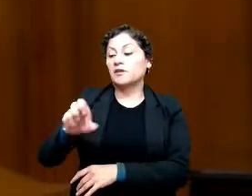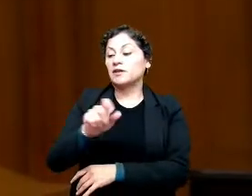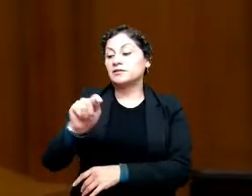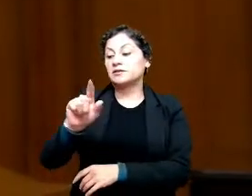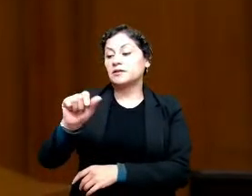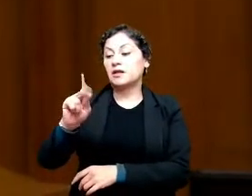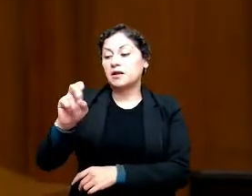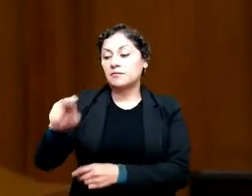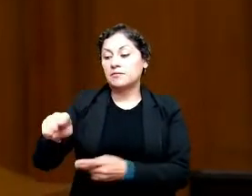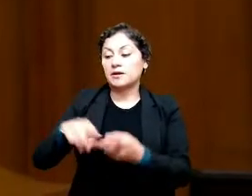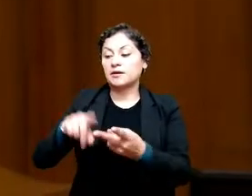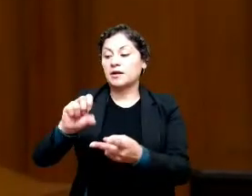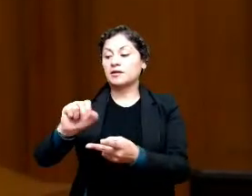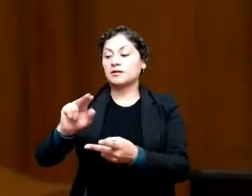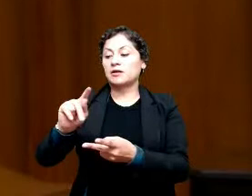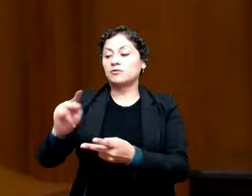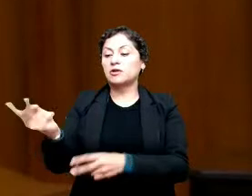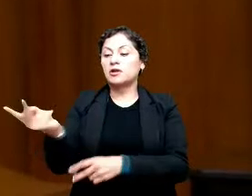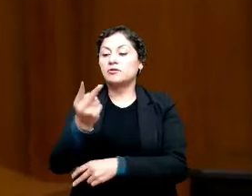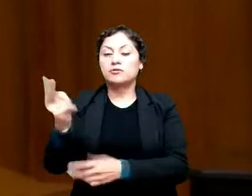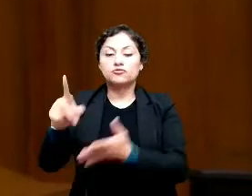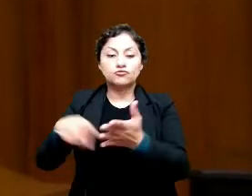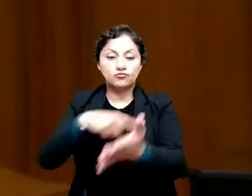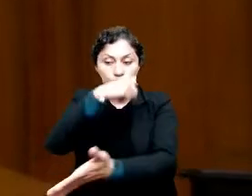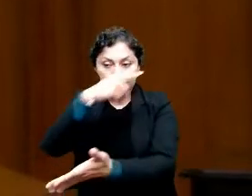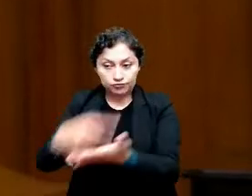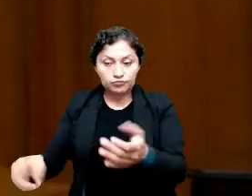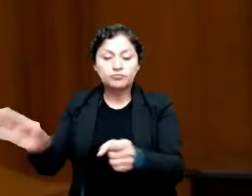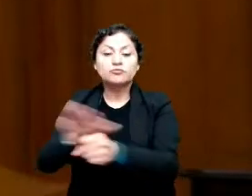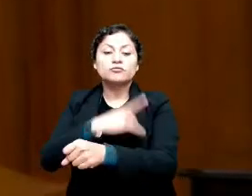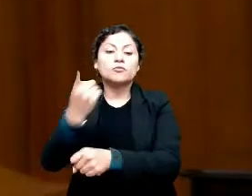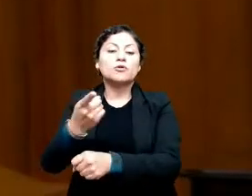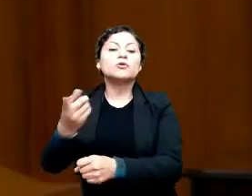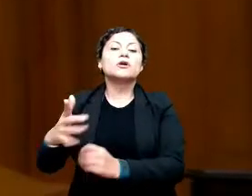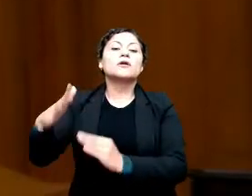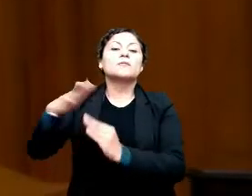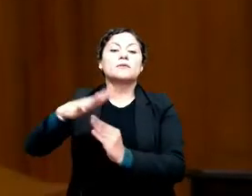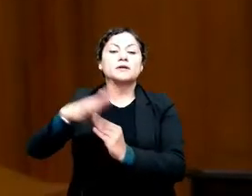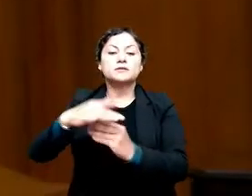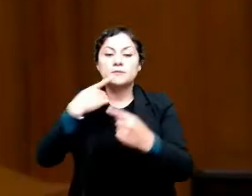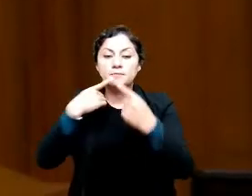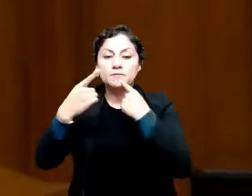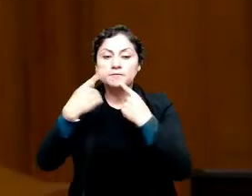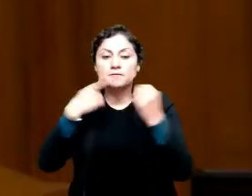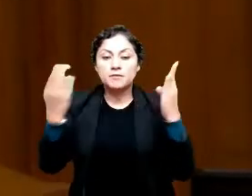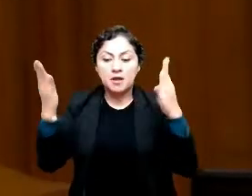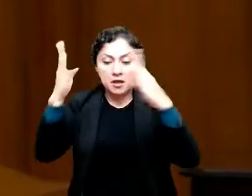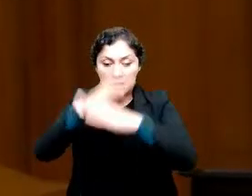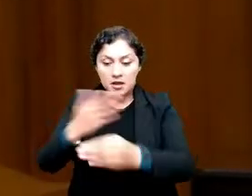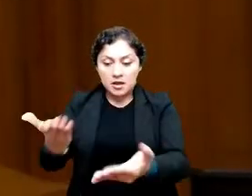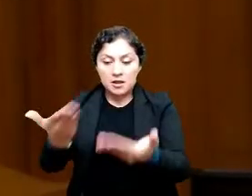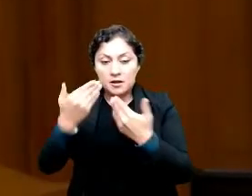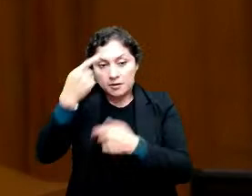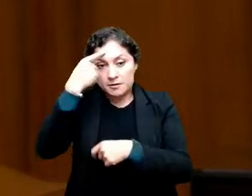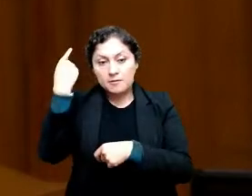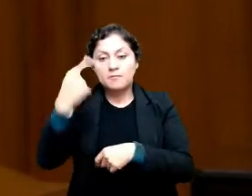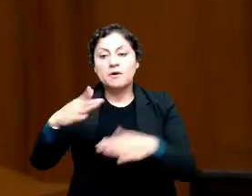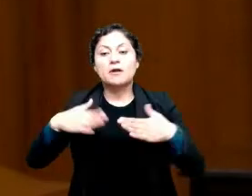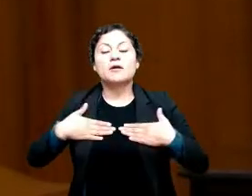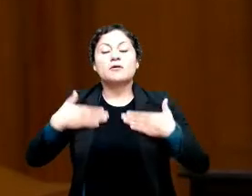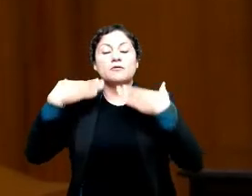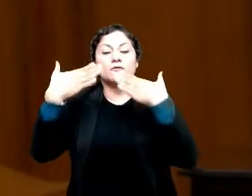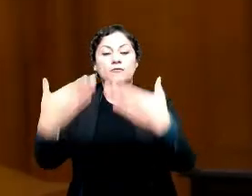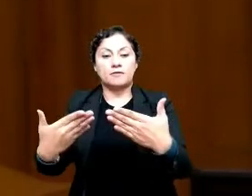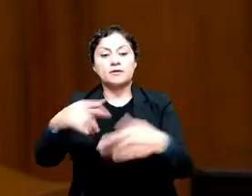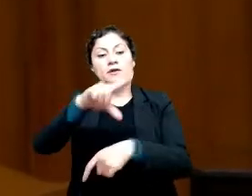nulidad en Atlautla. Mediante la instalación de mesas políticas, se propiciaron las condiciones de diálogo y certeza para celebrar